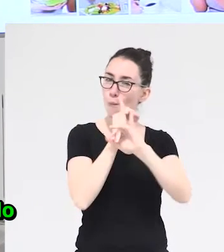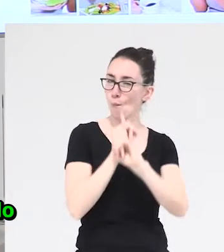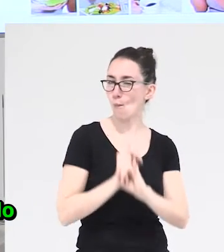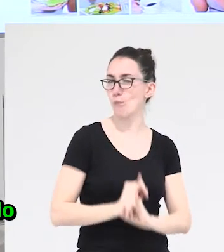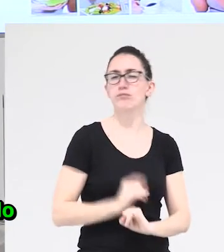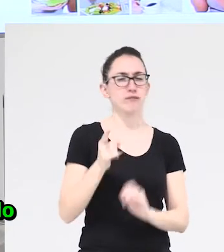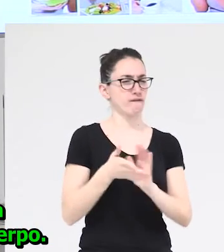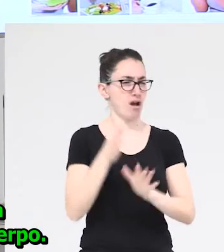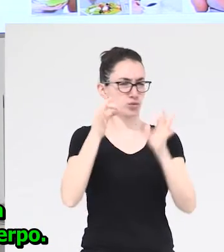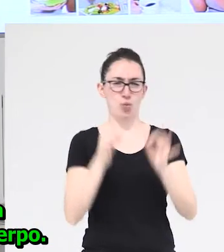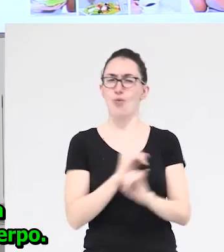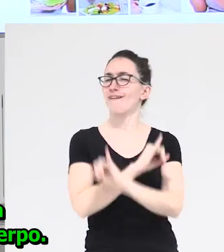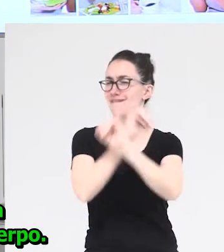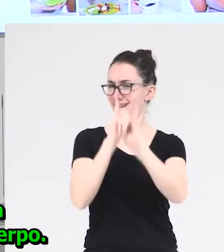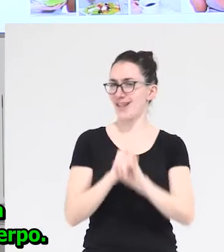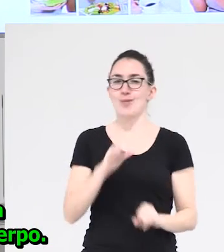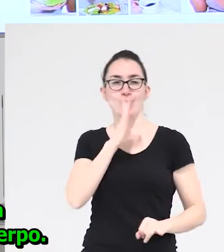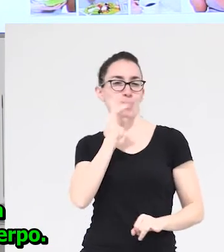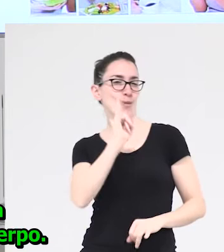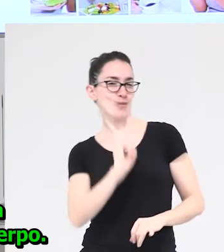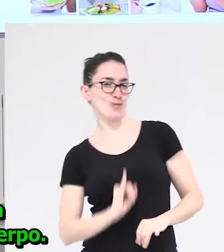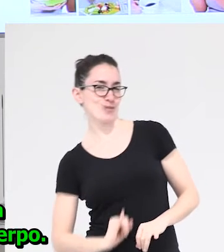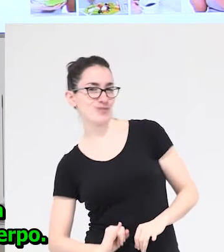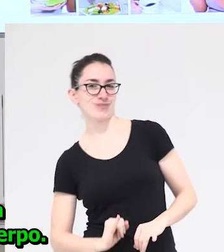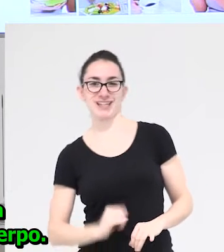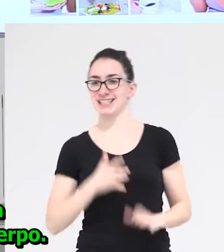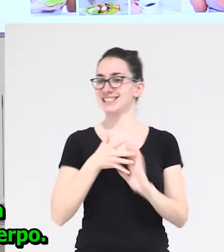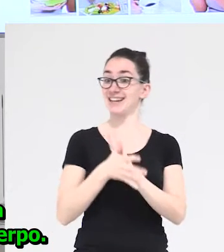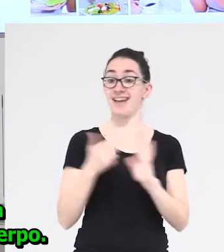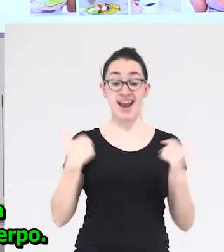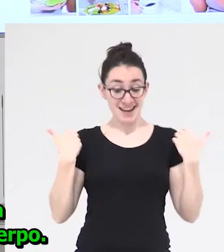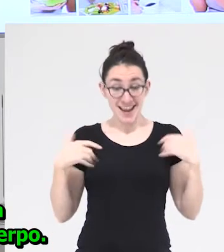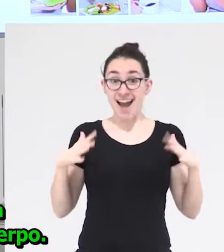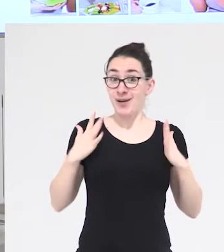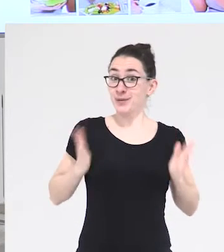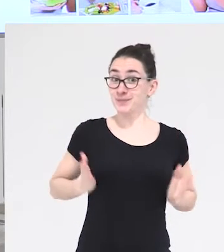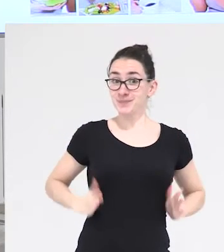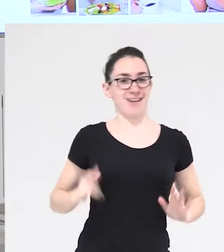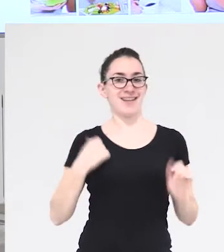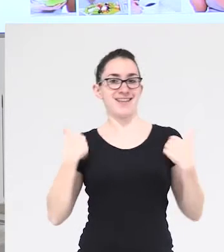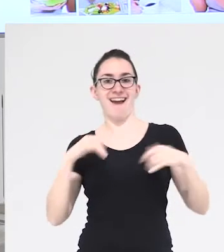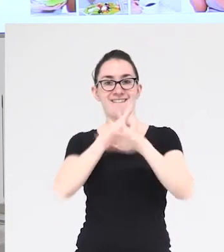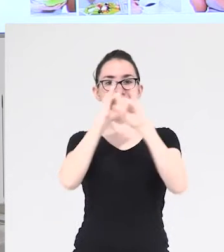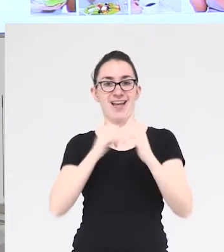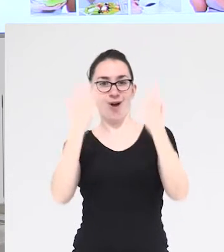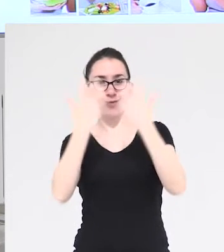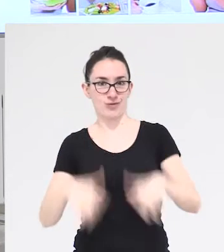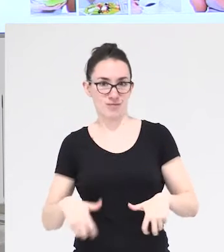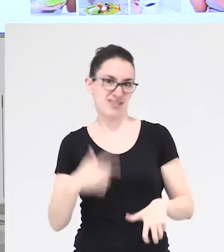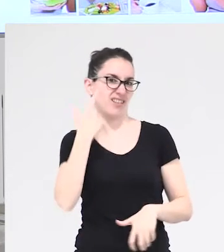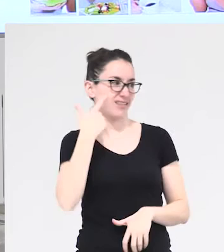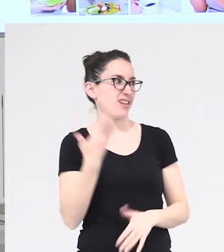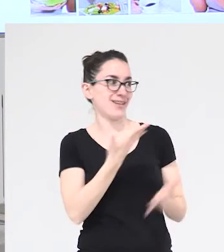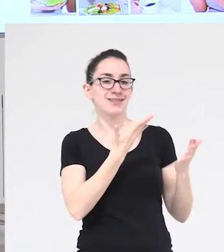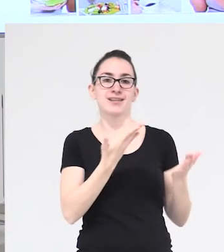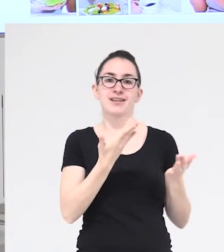vas a ser feliz ahí, ¿no? Y parece que la felicidad empieza mañana cuando logres por fin ese cuerpo. Fíjense esto, cuando